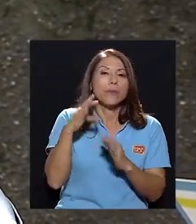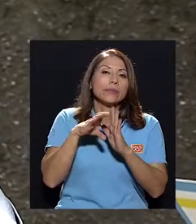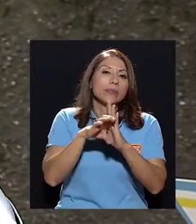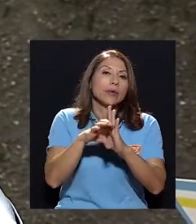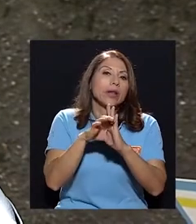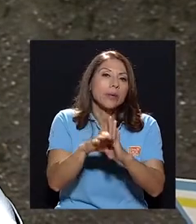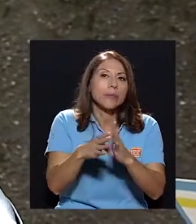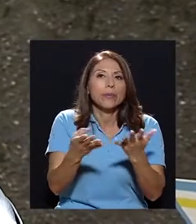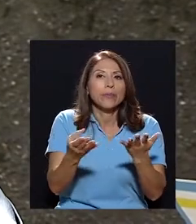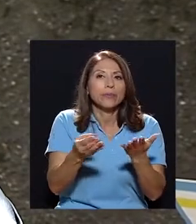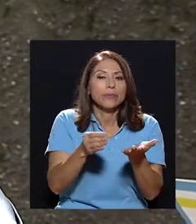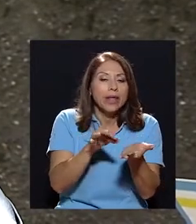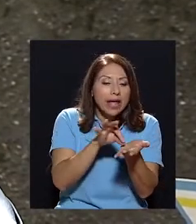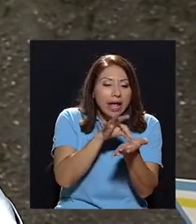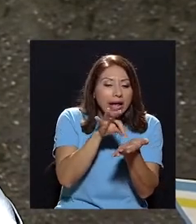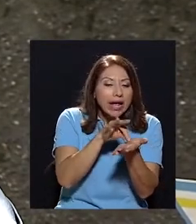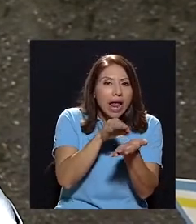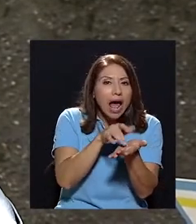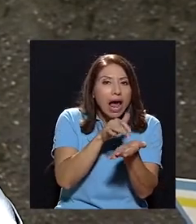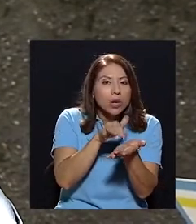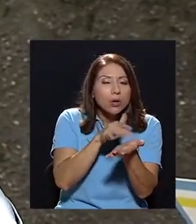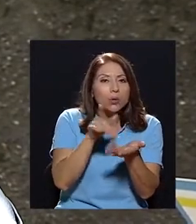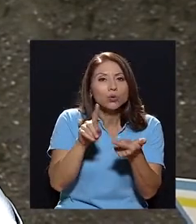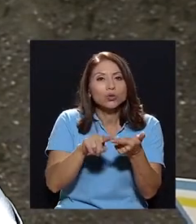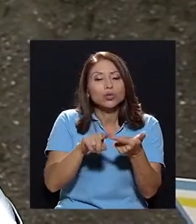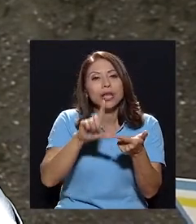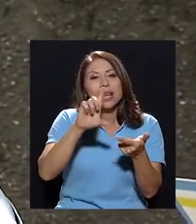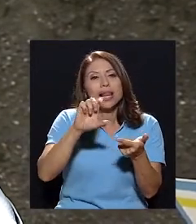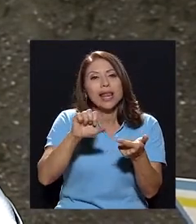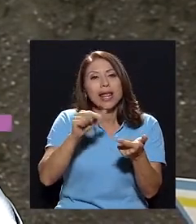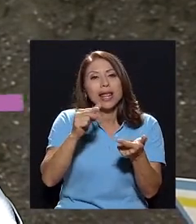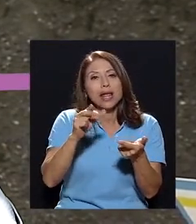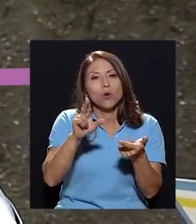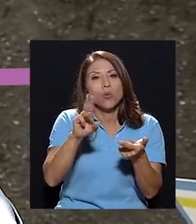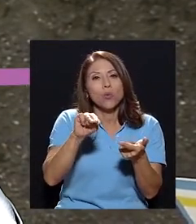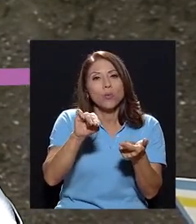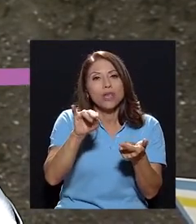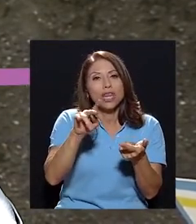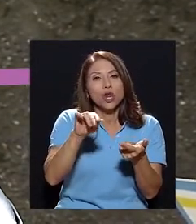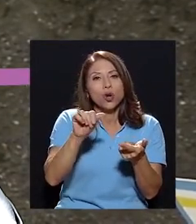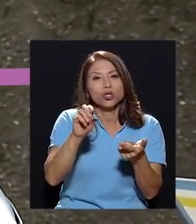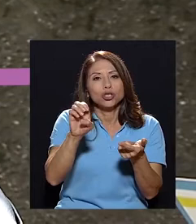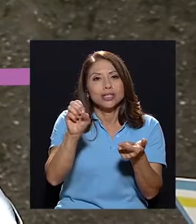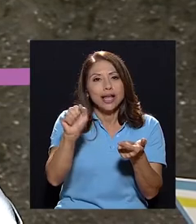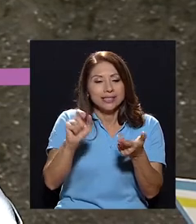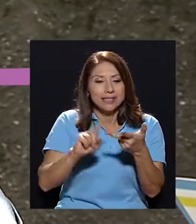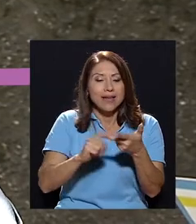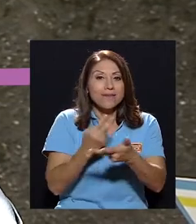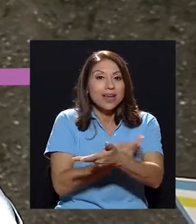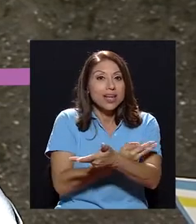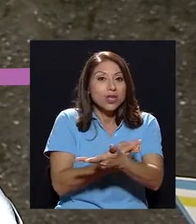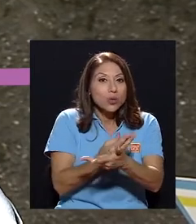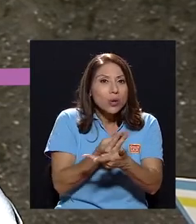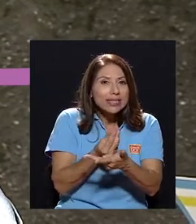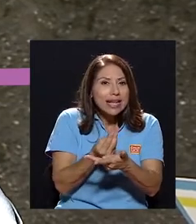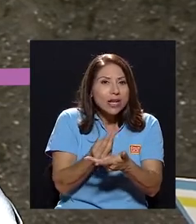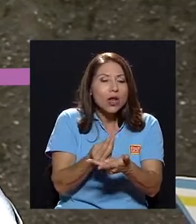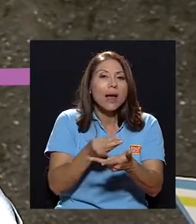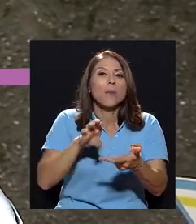carbohidrato viene de granos, viene de leguminosas, viene de las verduras harinosas, por ejemplo la